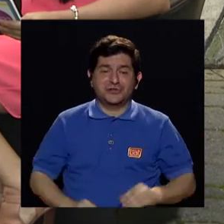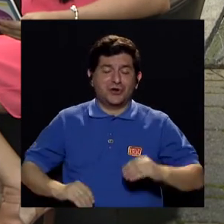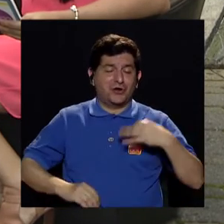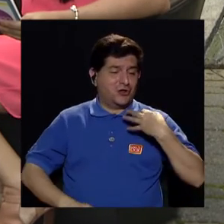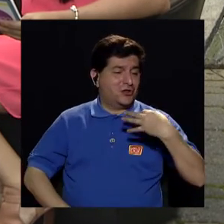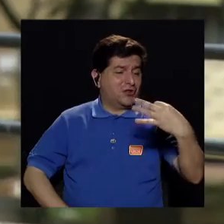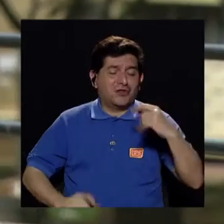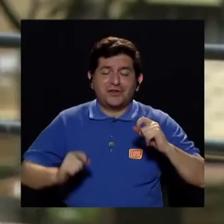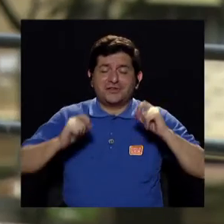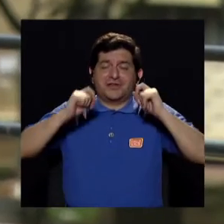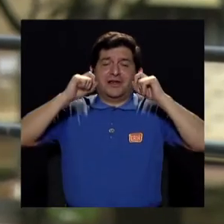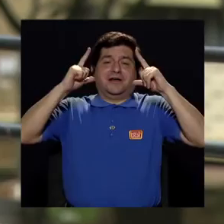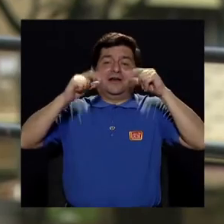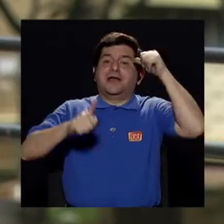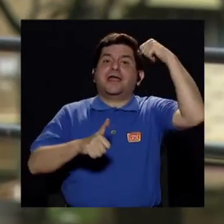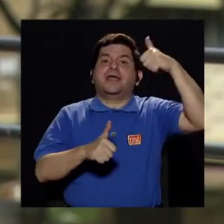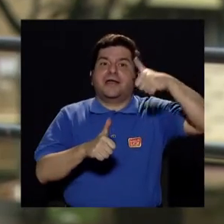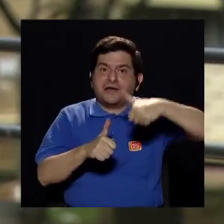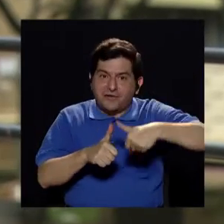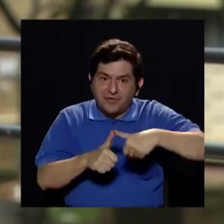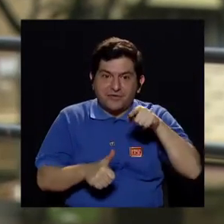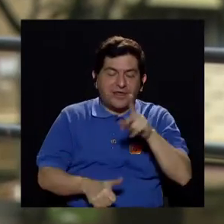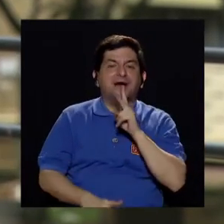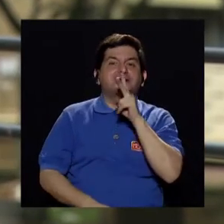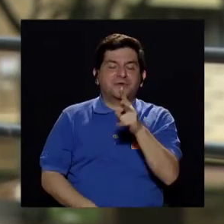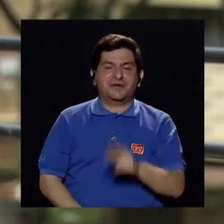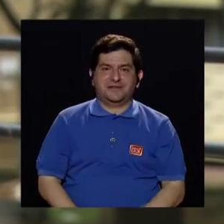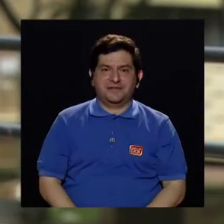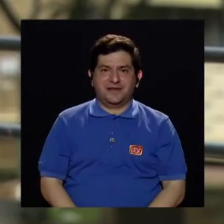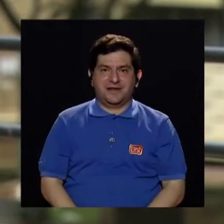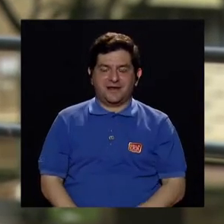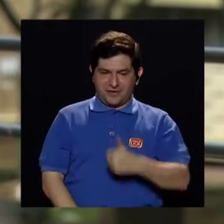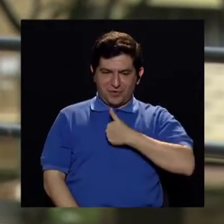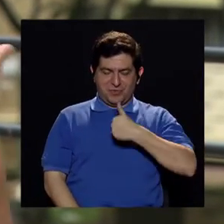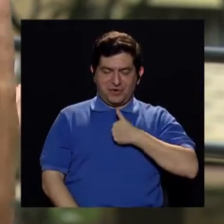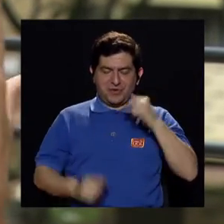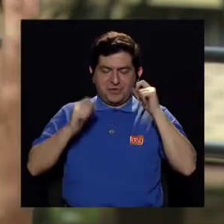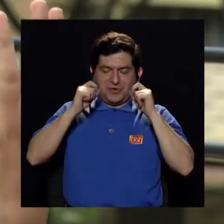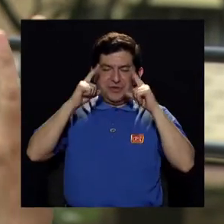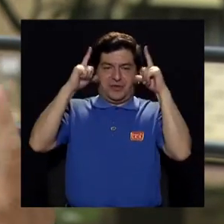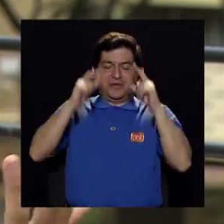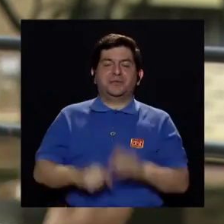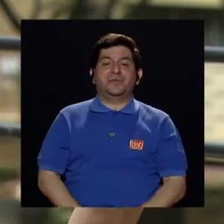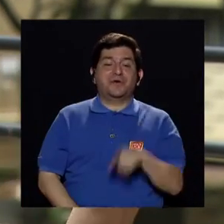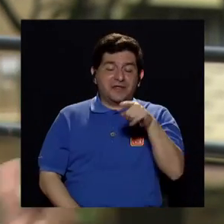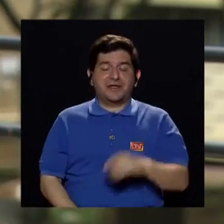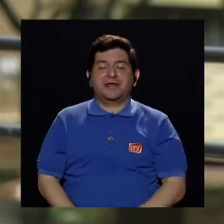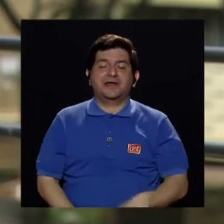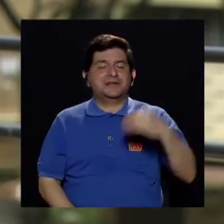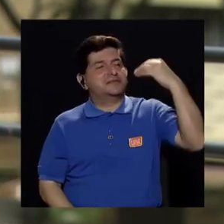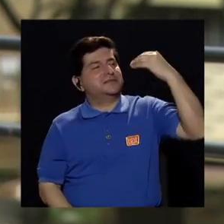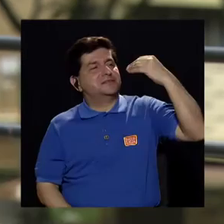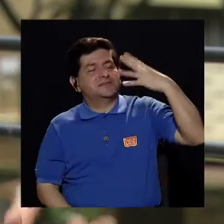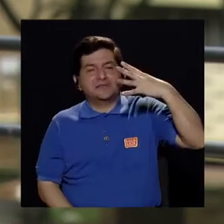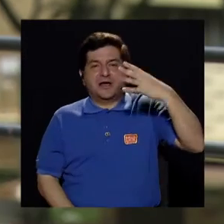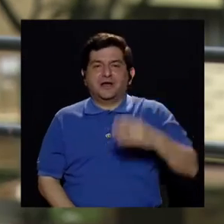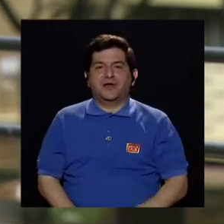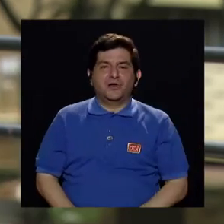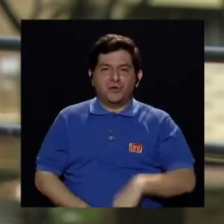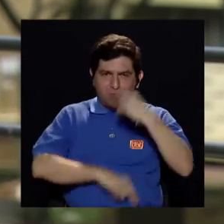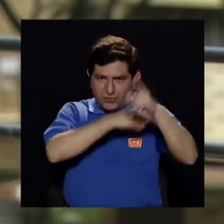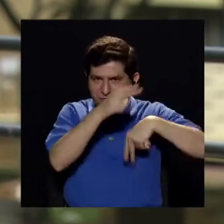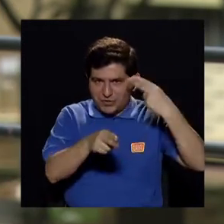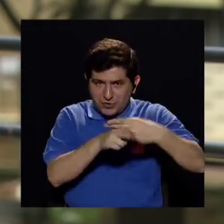no me levanto a recordar la verdad, a despertarme conmigo misma y con la luz universal que existe, a mí se me